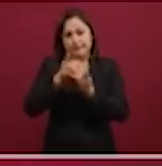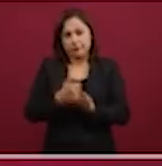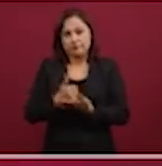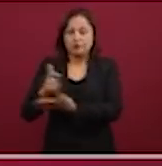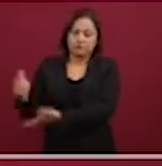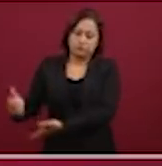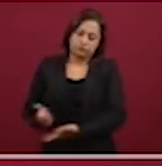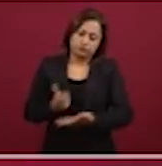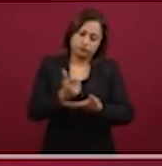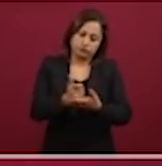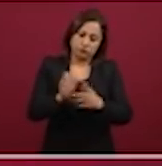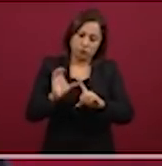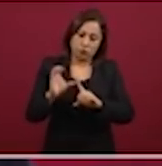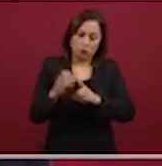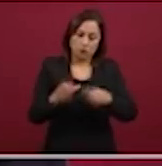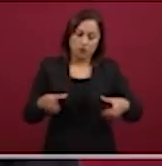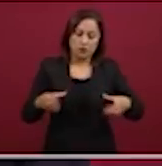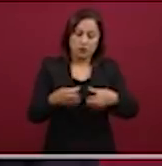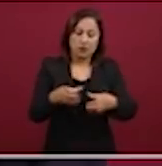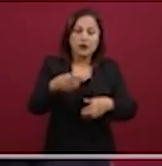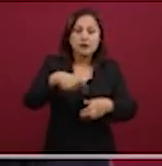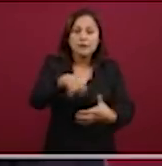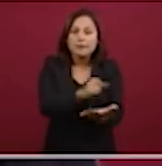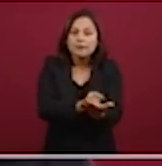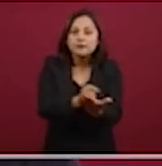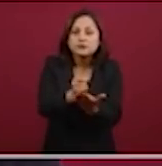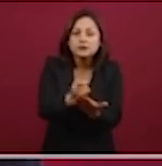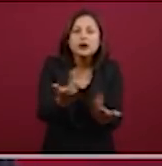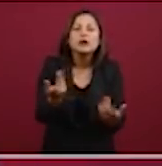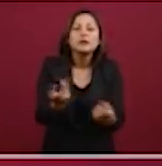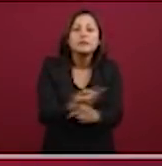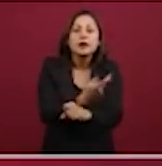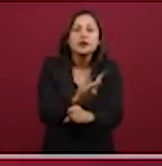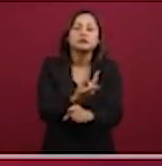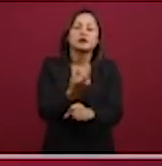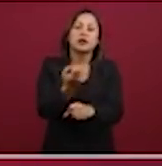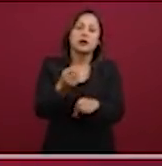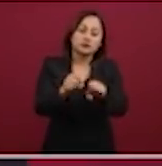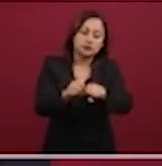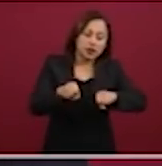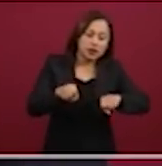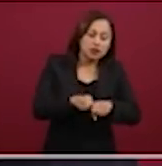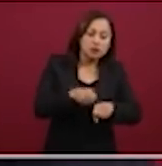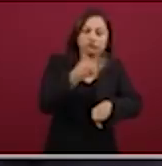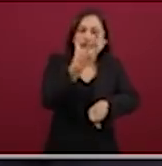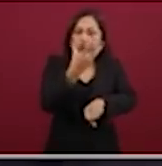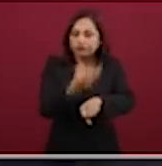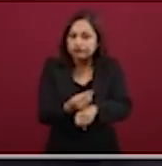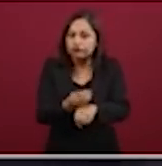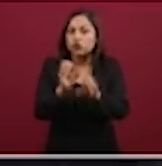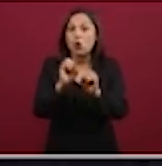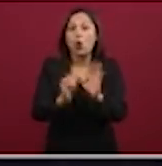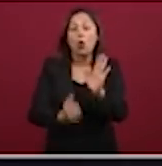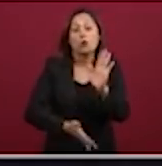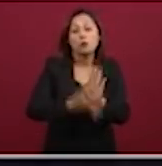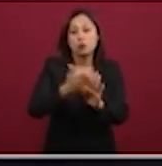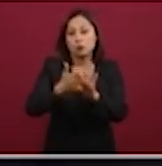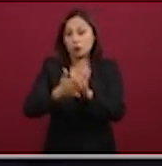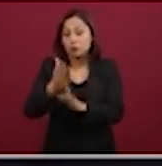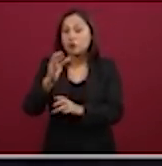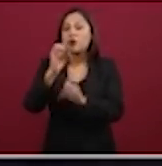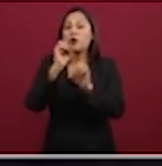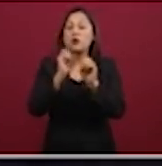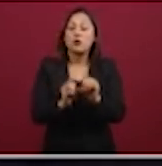construir el aula si hace falta de repararla de tener